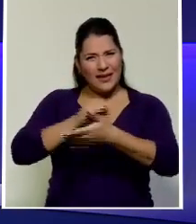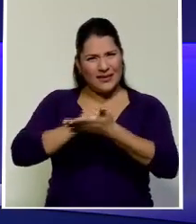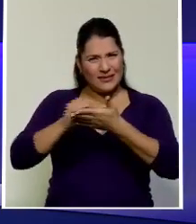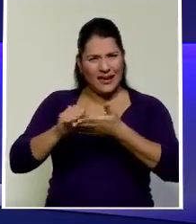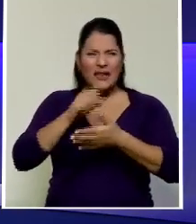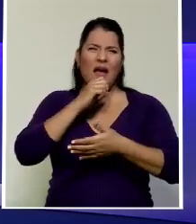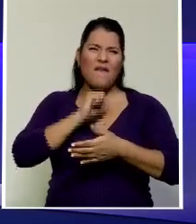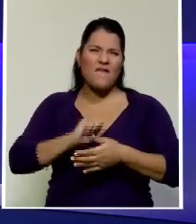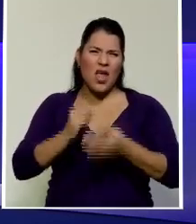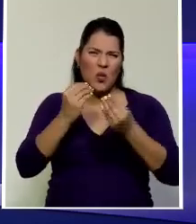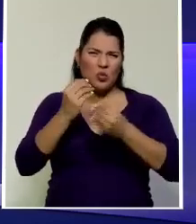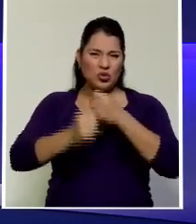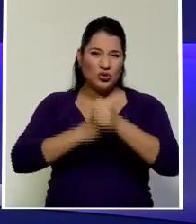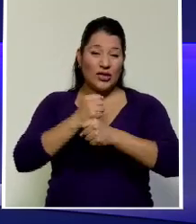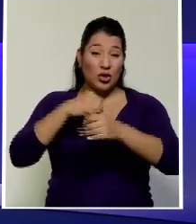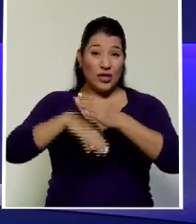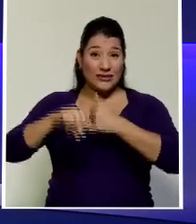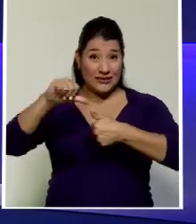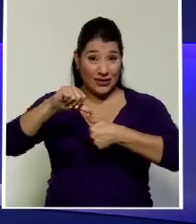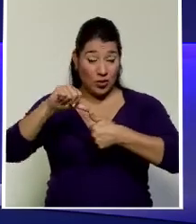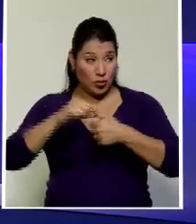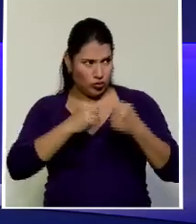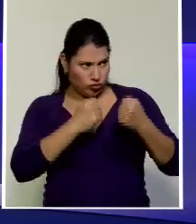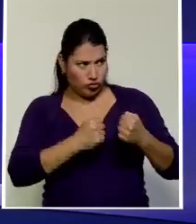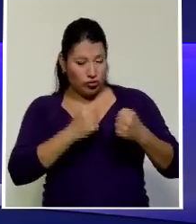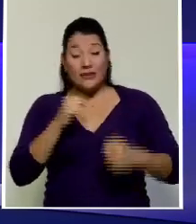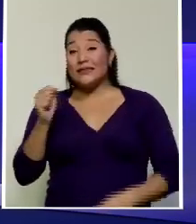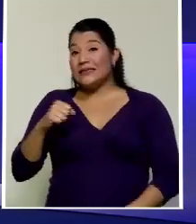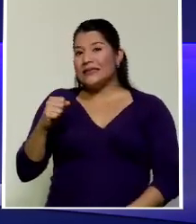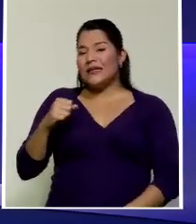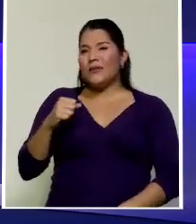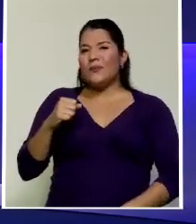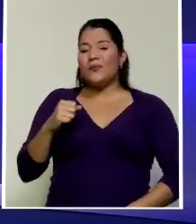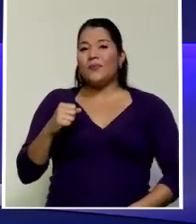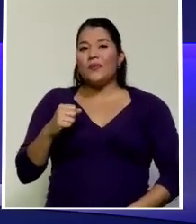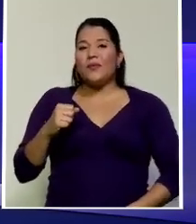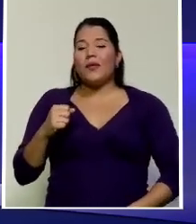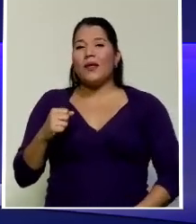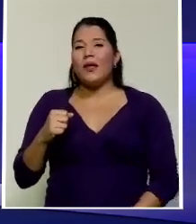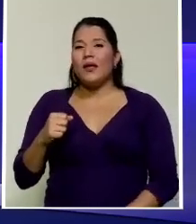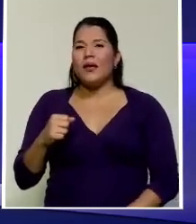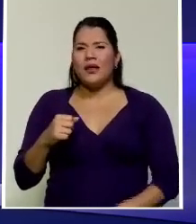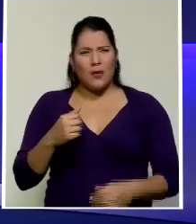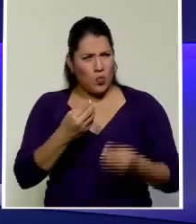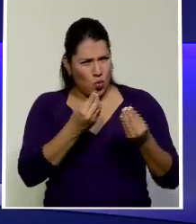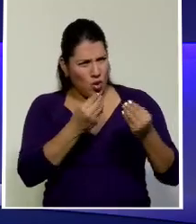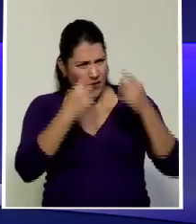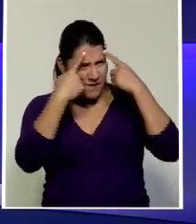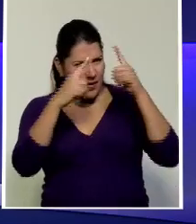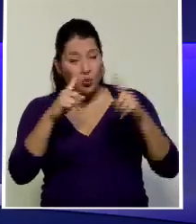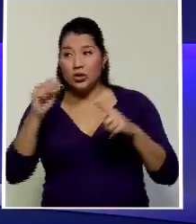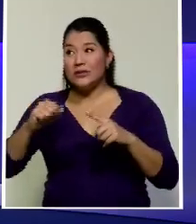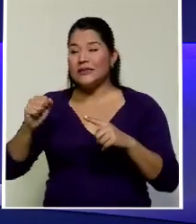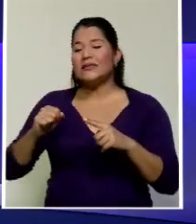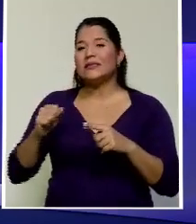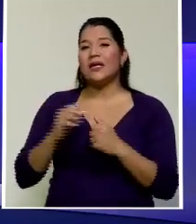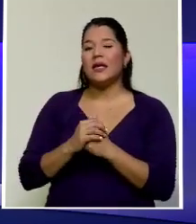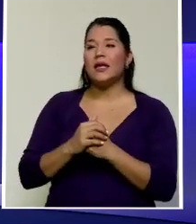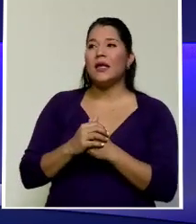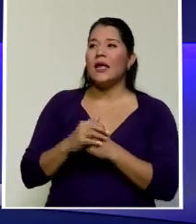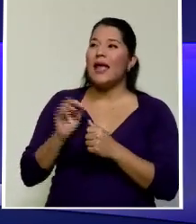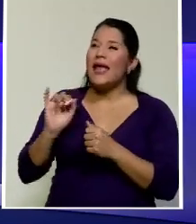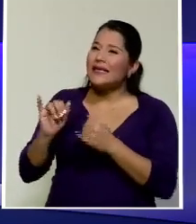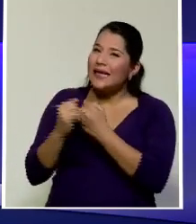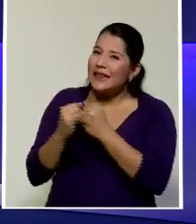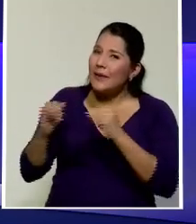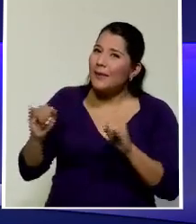centroamericana, independiente, pero de otro tamaño, claro, muy sólida y tiene un catálogo muy grande, ¿no? Y es independiente, pero ya